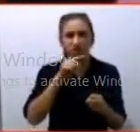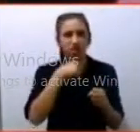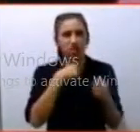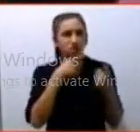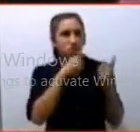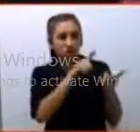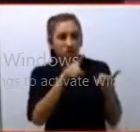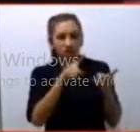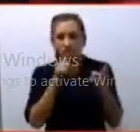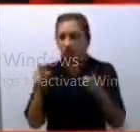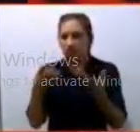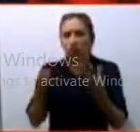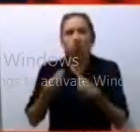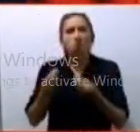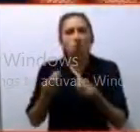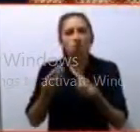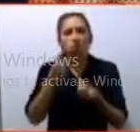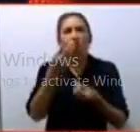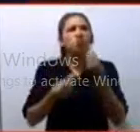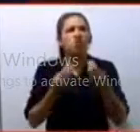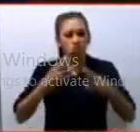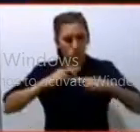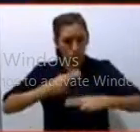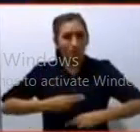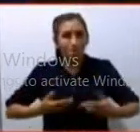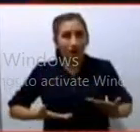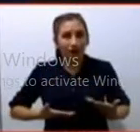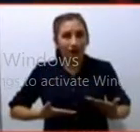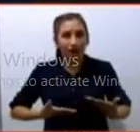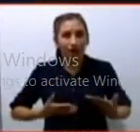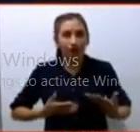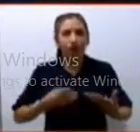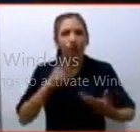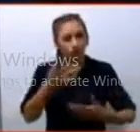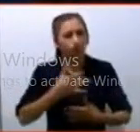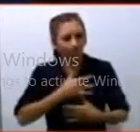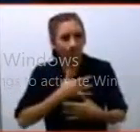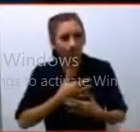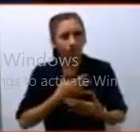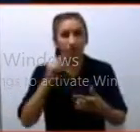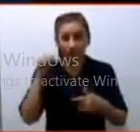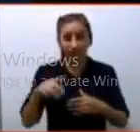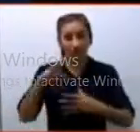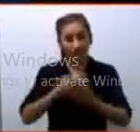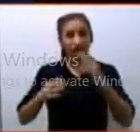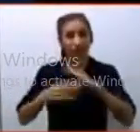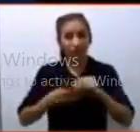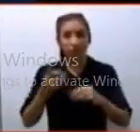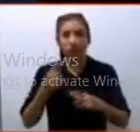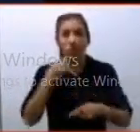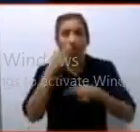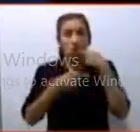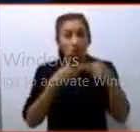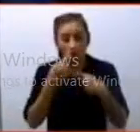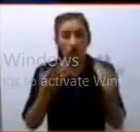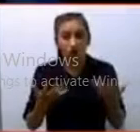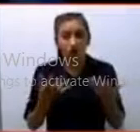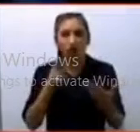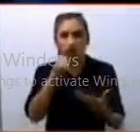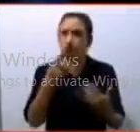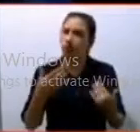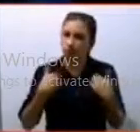entonces, ¿no somos seres humanos? ¿Qué está pasando con nosotros? Hay que tener humanidad y definitivamente esas historias que son contadas tan crudamente te tienen